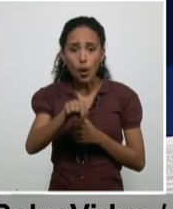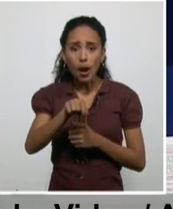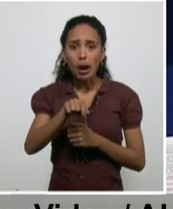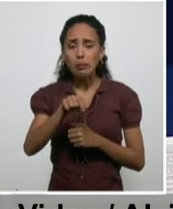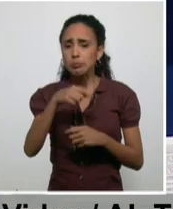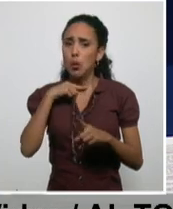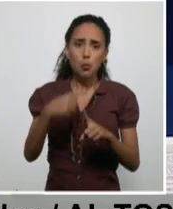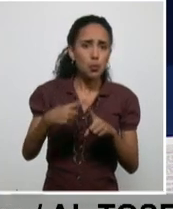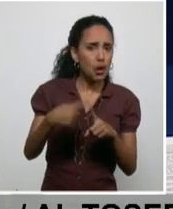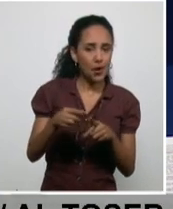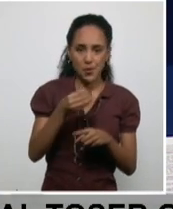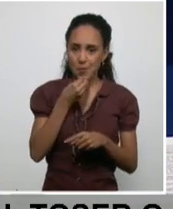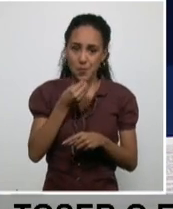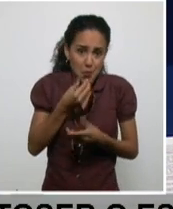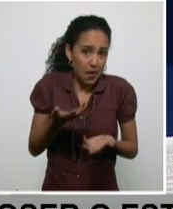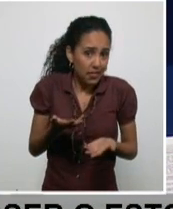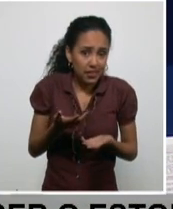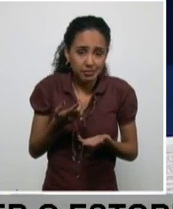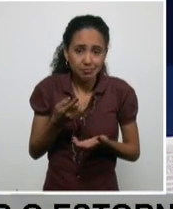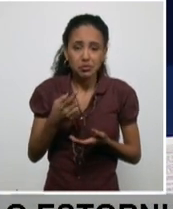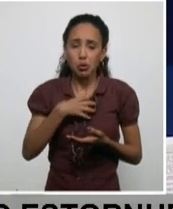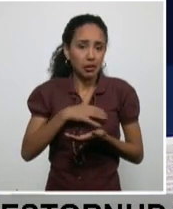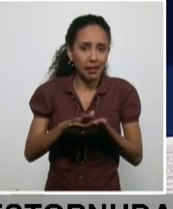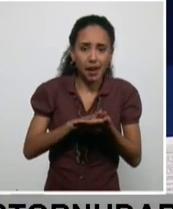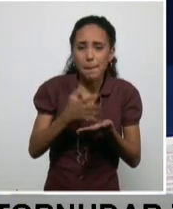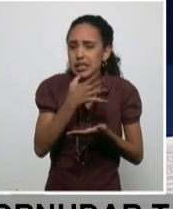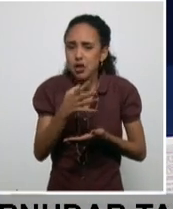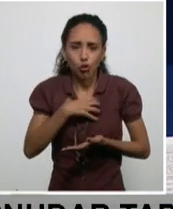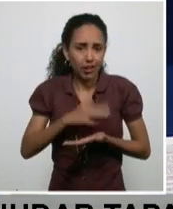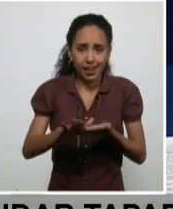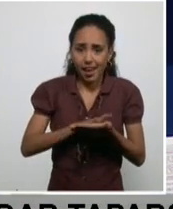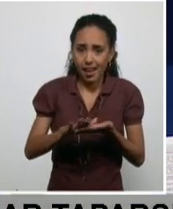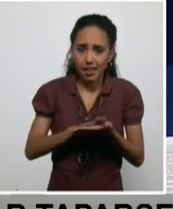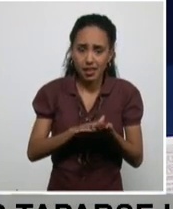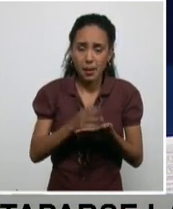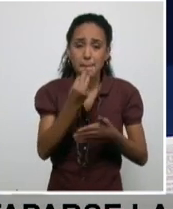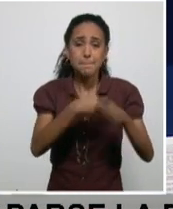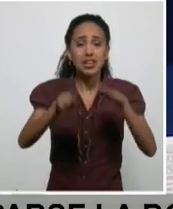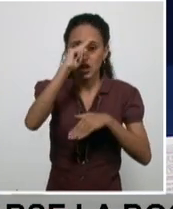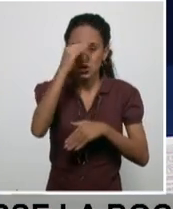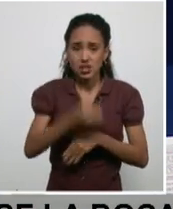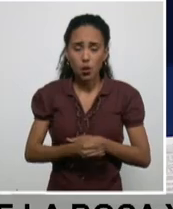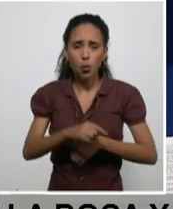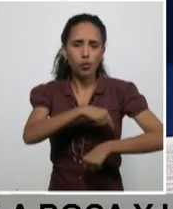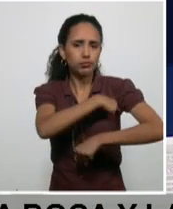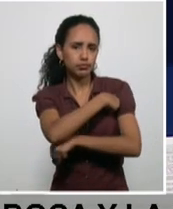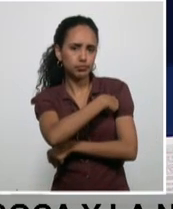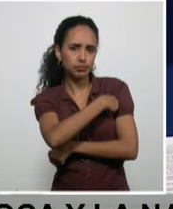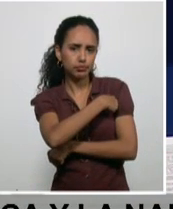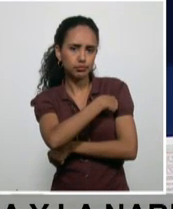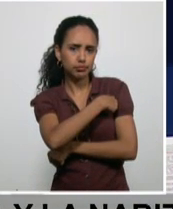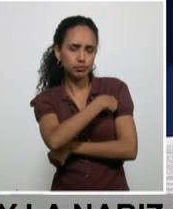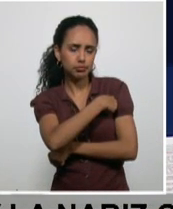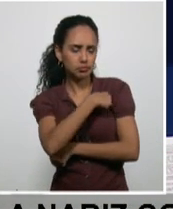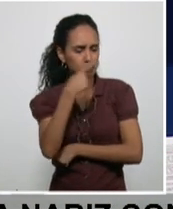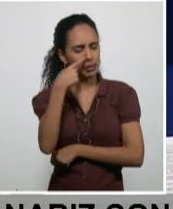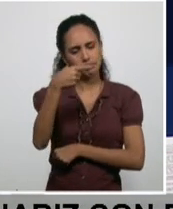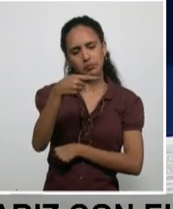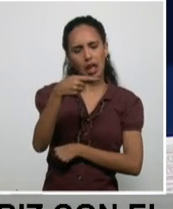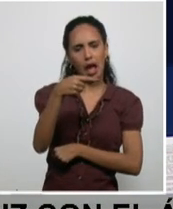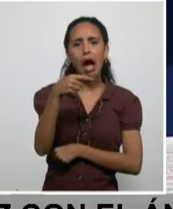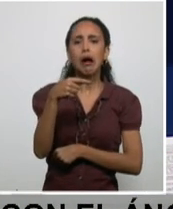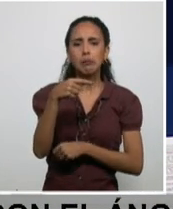centros, incluyendo el nuestro, el Ministerio de Salud. Cuando tú entras te toman la temperatura con un termómetro digital,